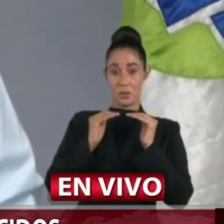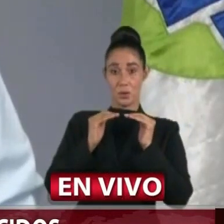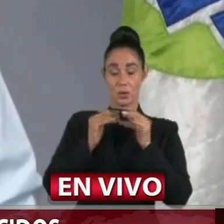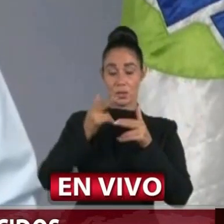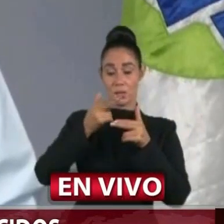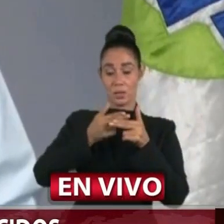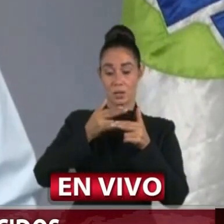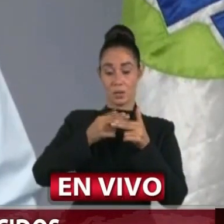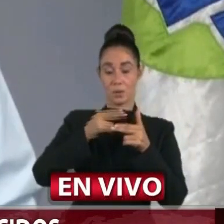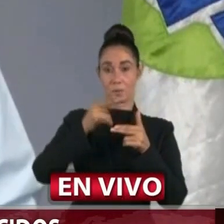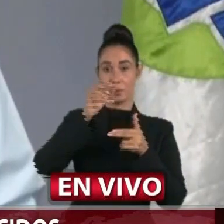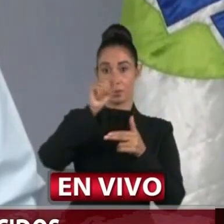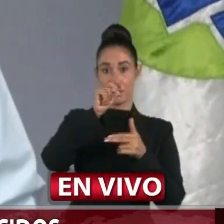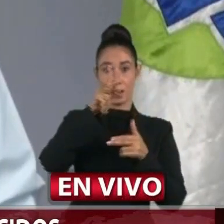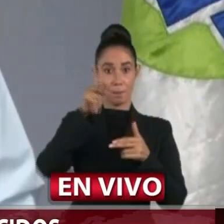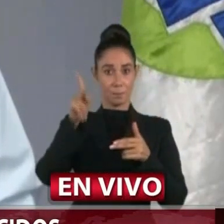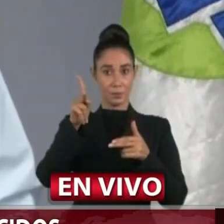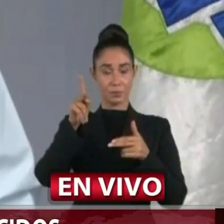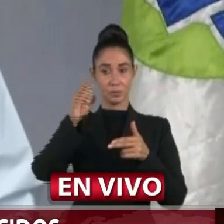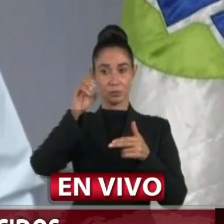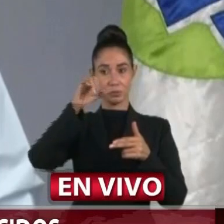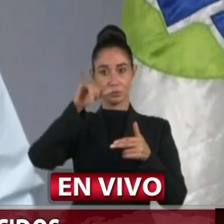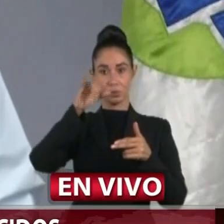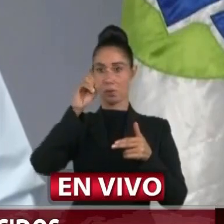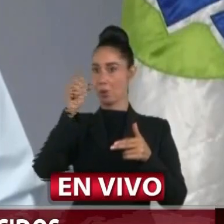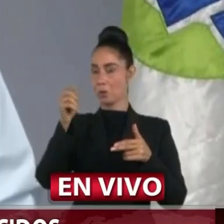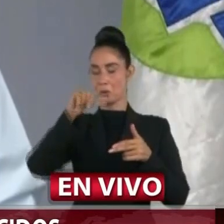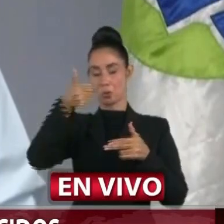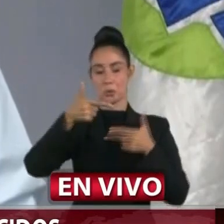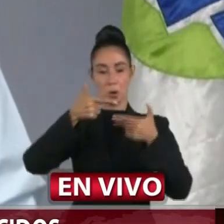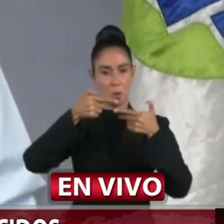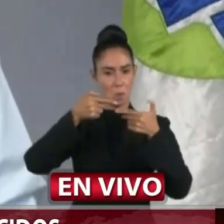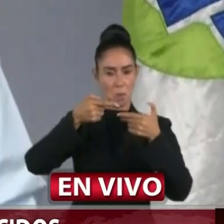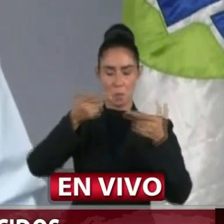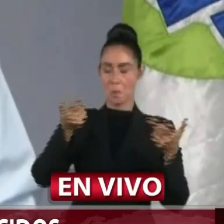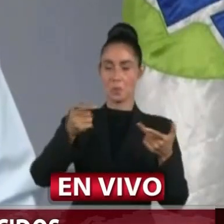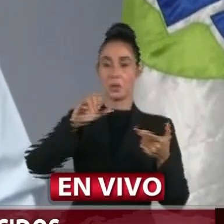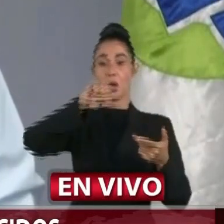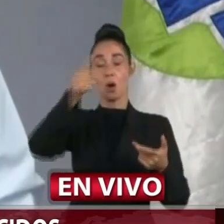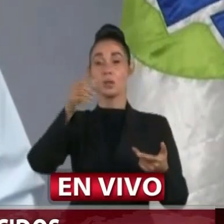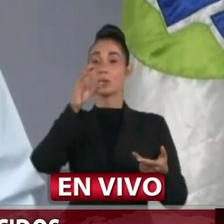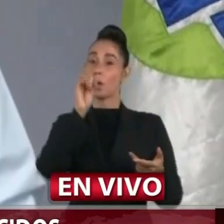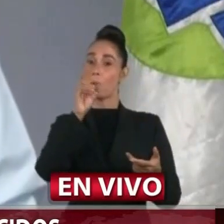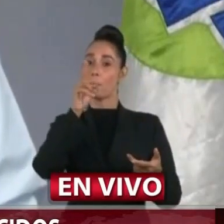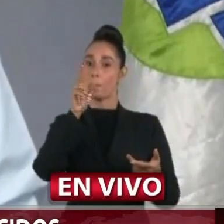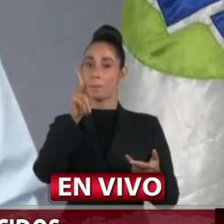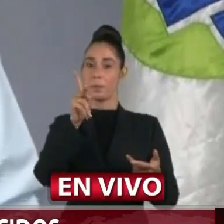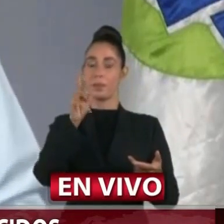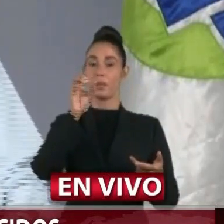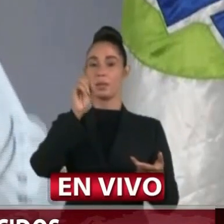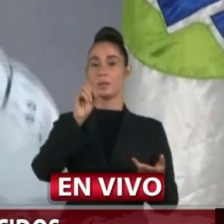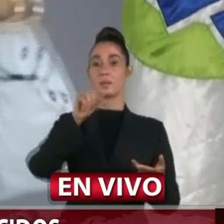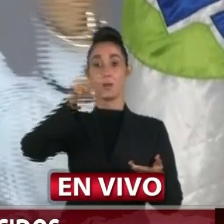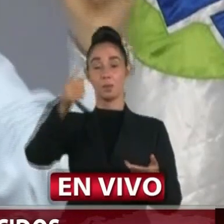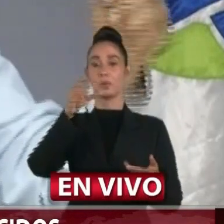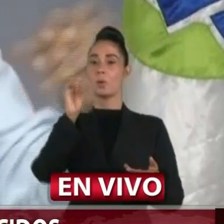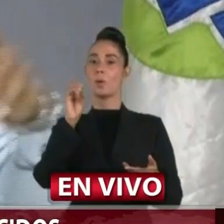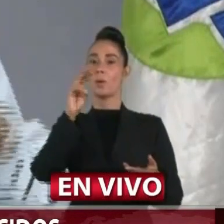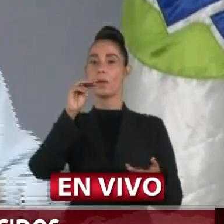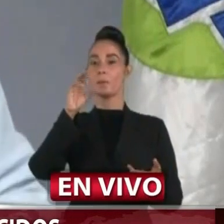Hopkins, hay mediciones que lleva Google, hay mediciones que lleva OPS, OMS. Hay